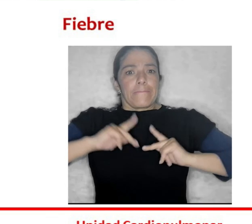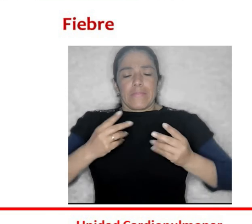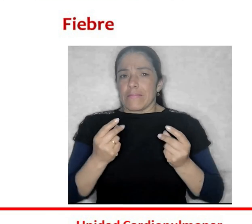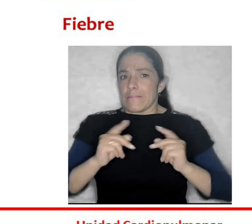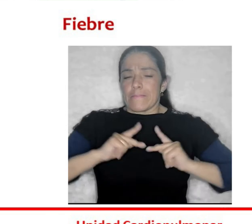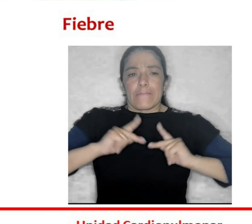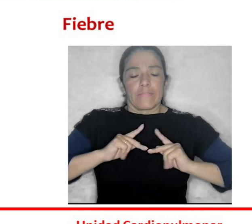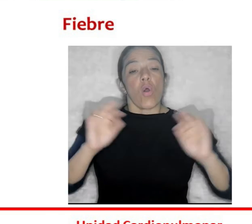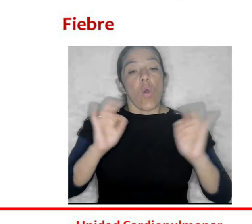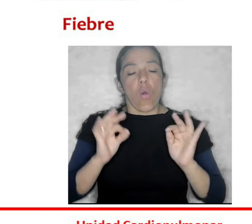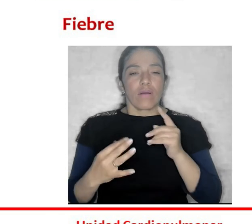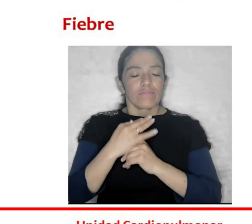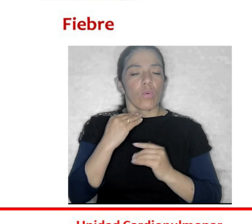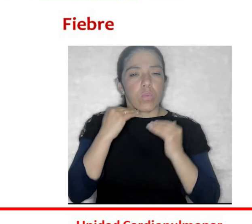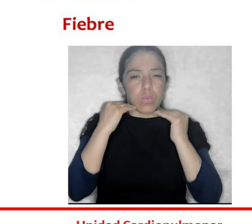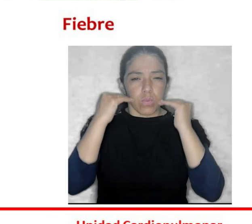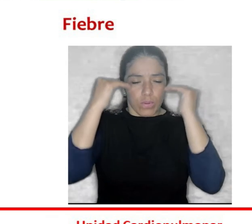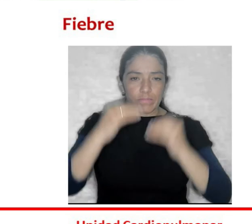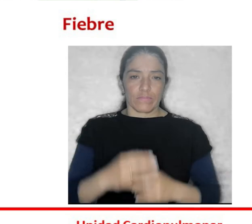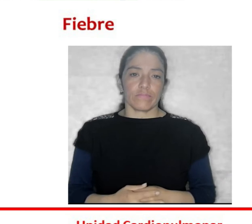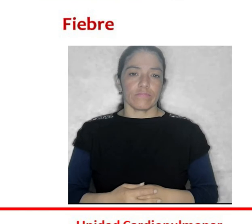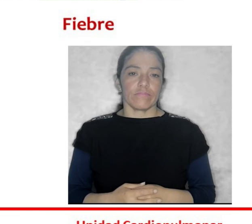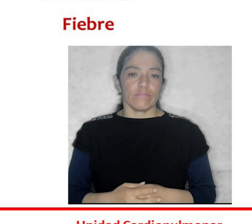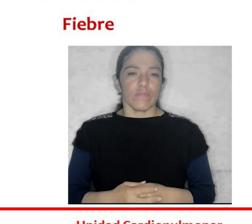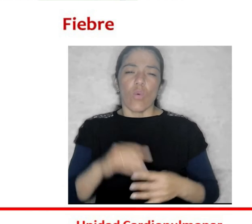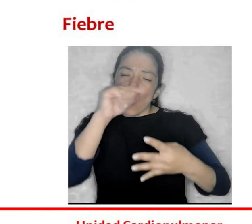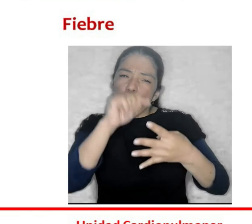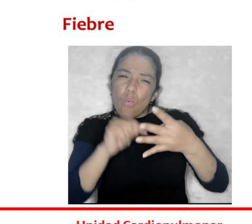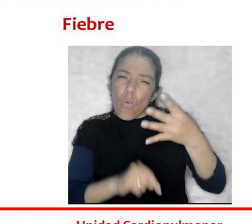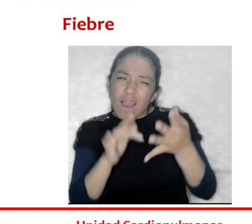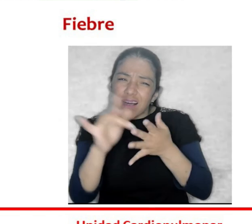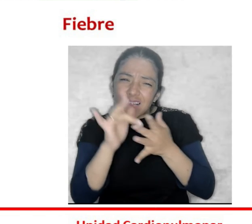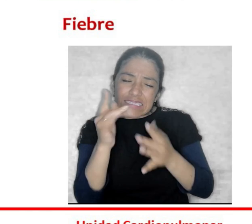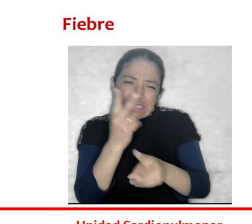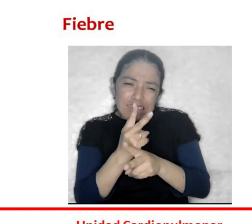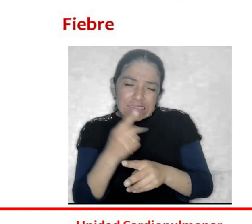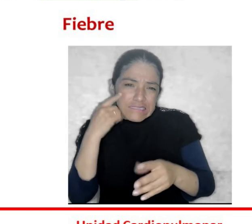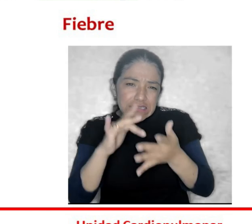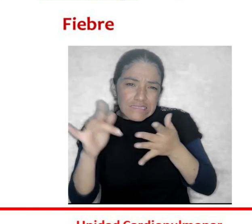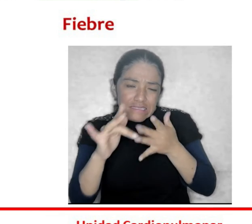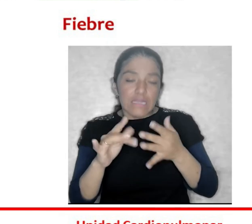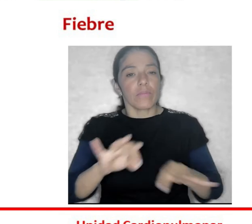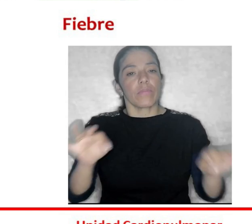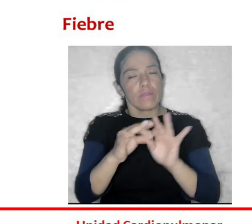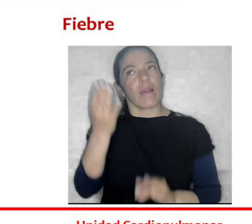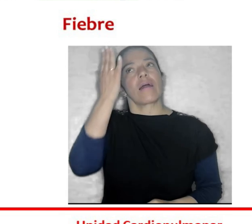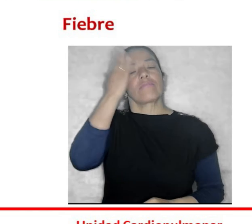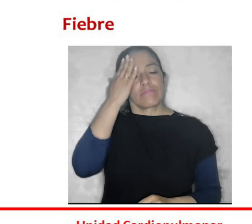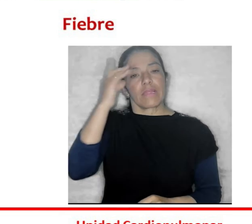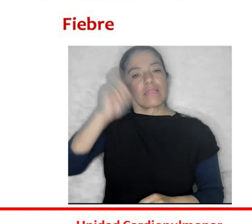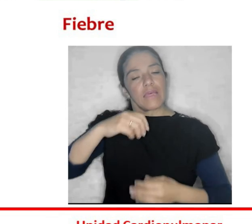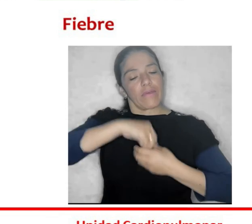de lo habitual o la presencia de fiebre. En caso de presentar señales de alarma,